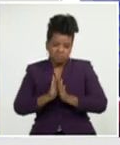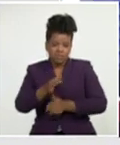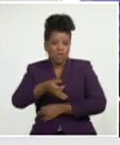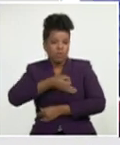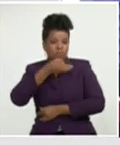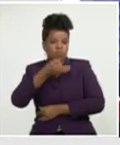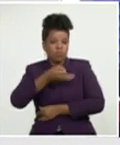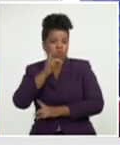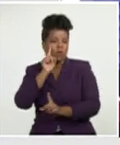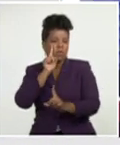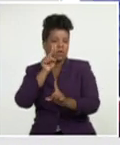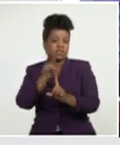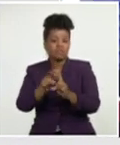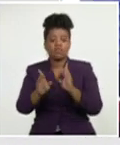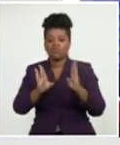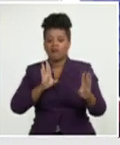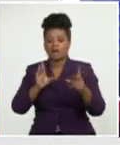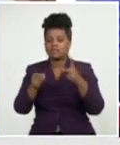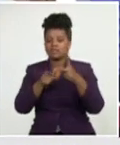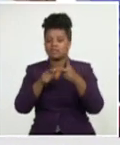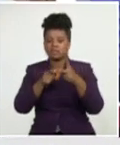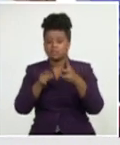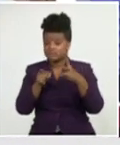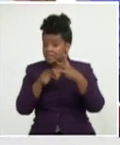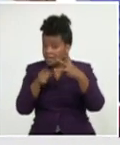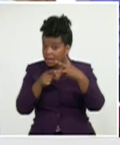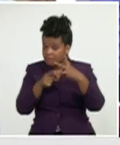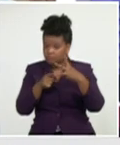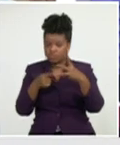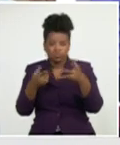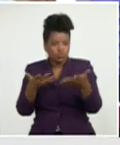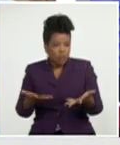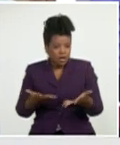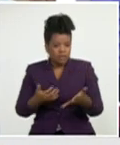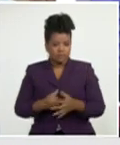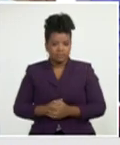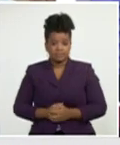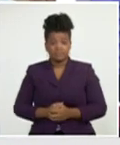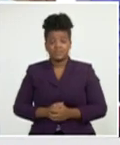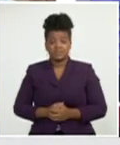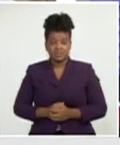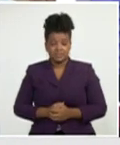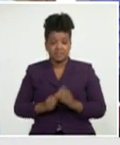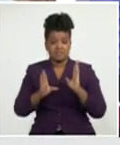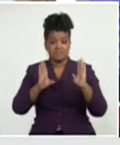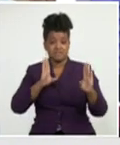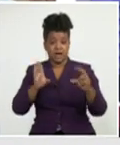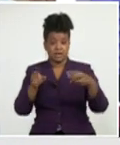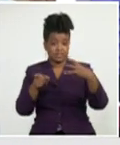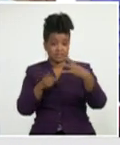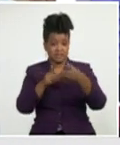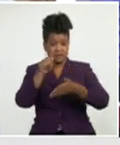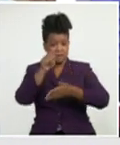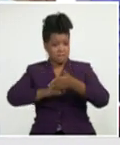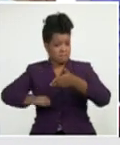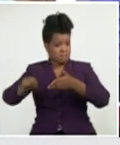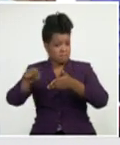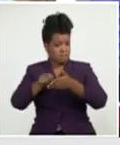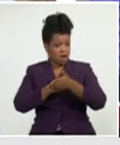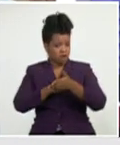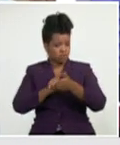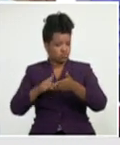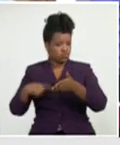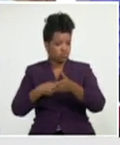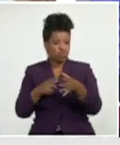fase 3 de ensayos clínicos. Sí, la fase 3 primero tiene un diseño en el que necesariamente hay un grupo de voluntarios que